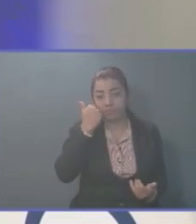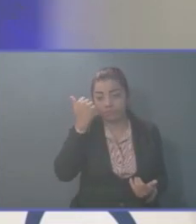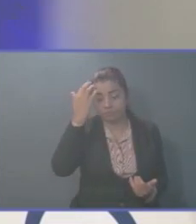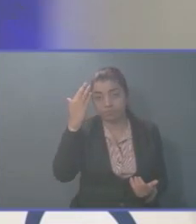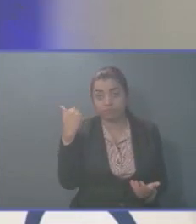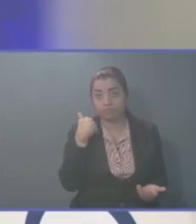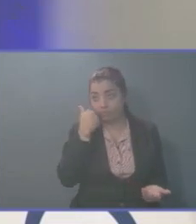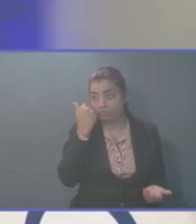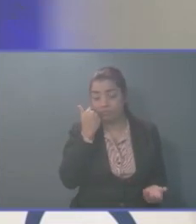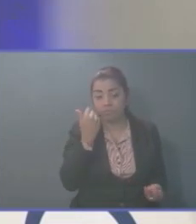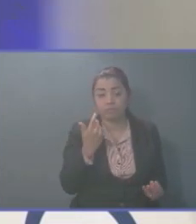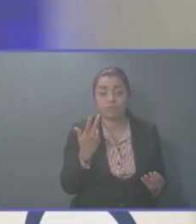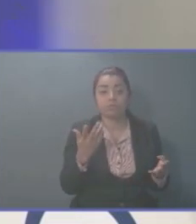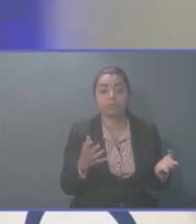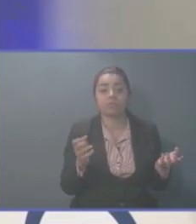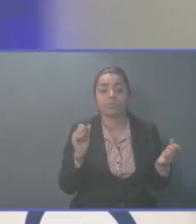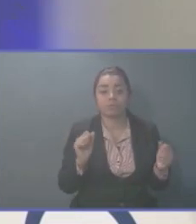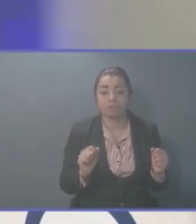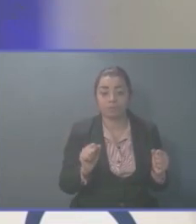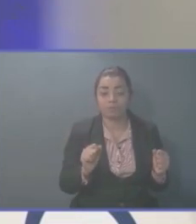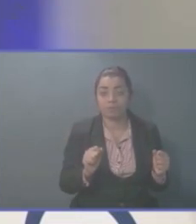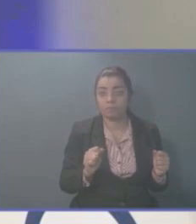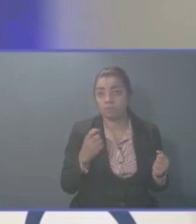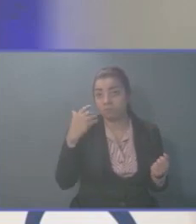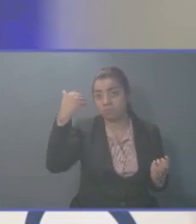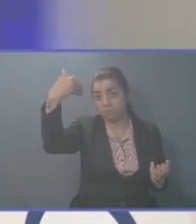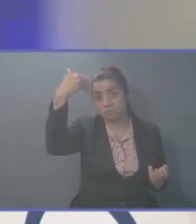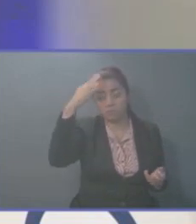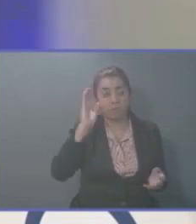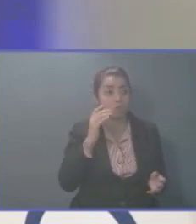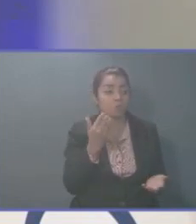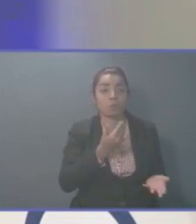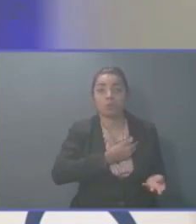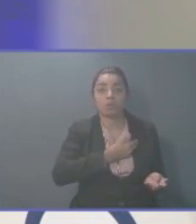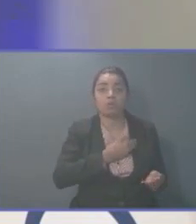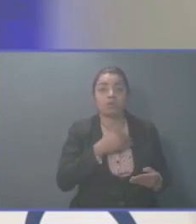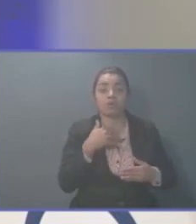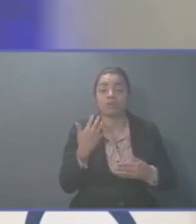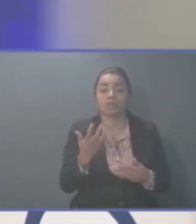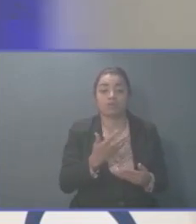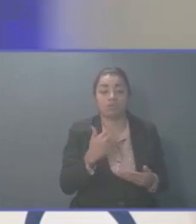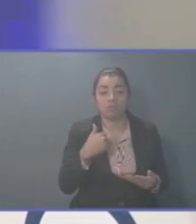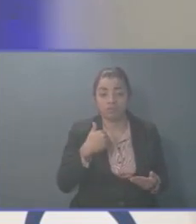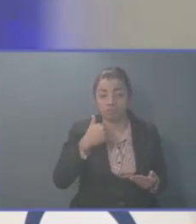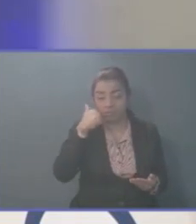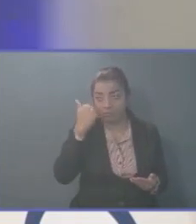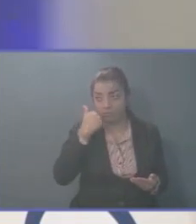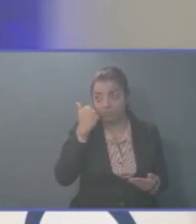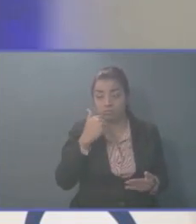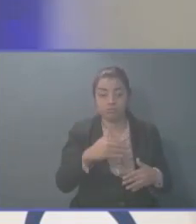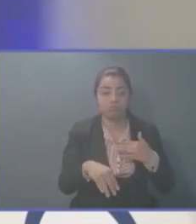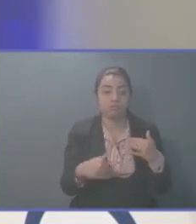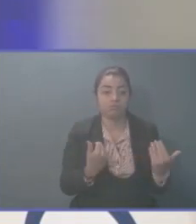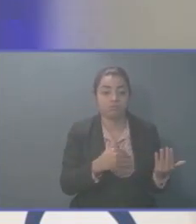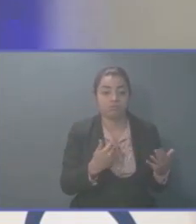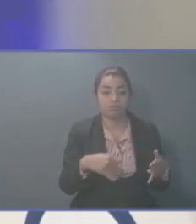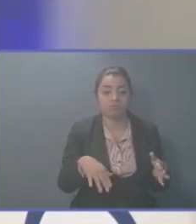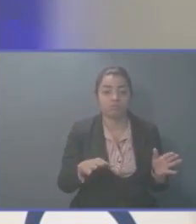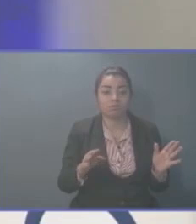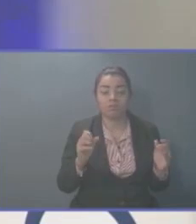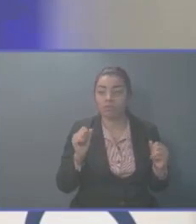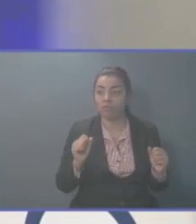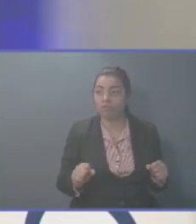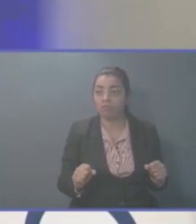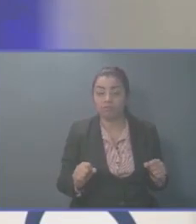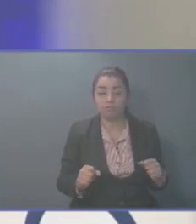veces creo que por desconocimiento, y no es culpa de nosotros las juventudes, sino es que también un rol más activo de